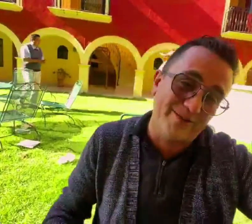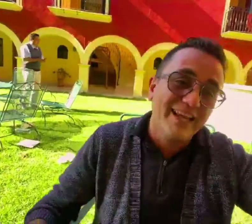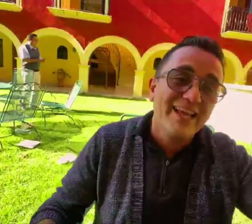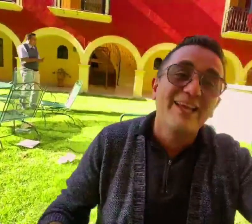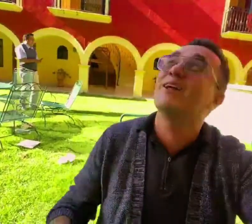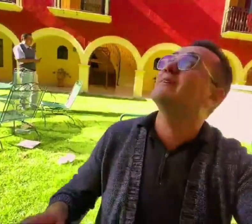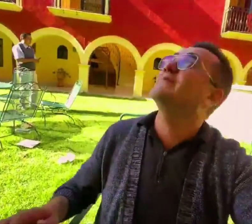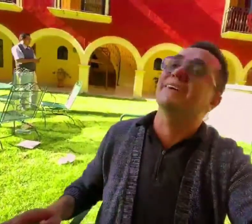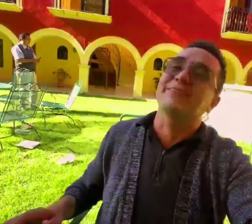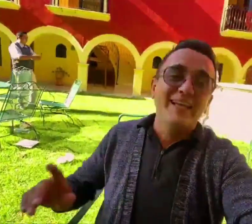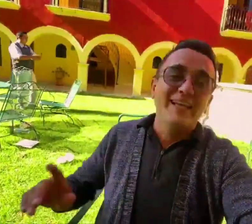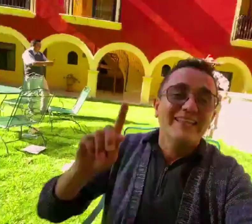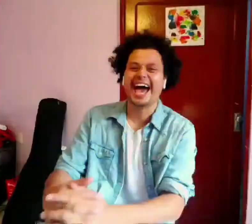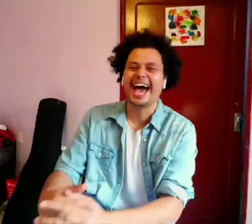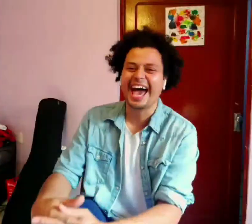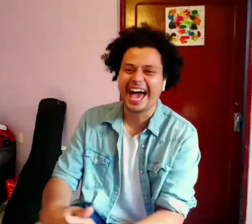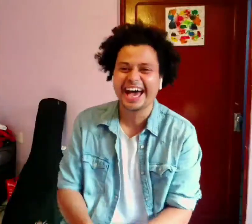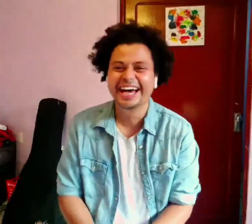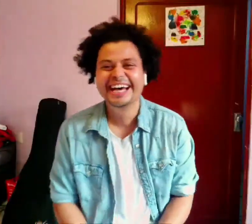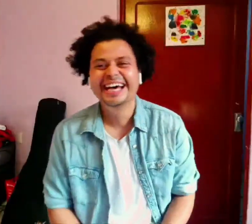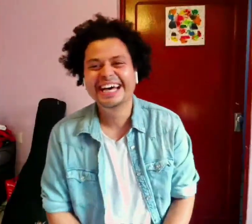¿no? Mira,